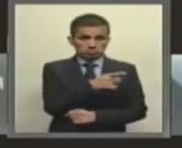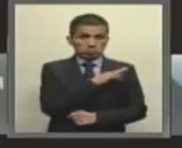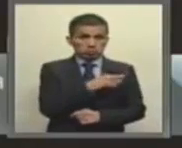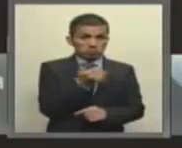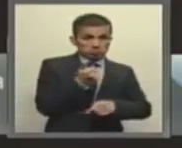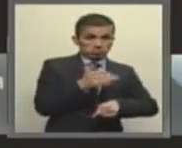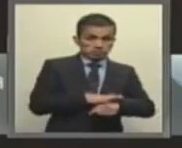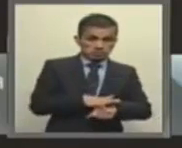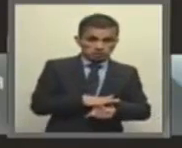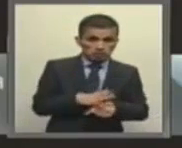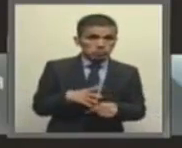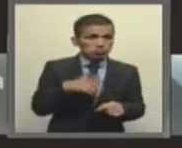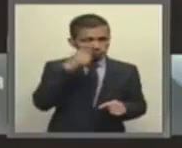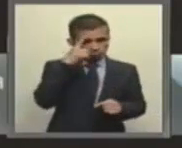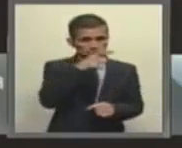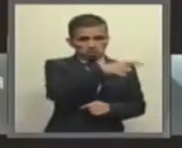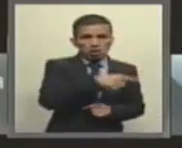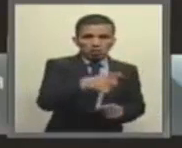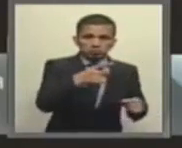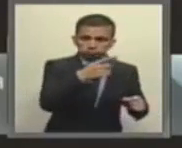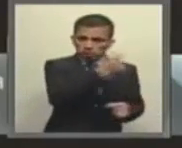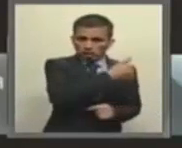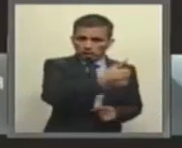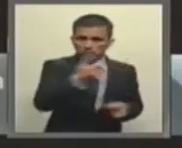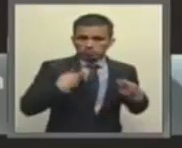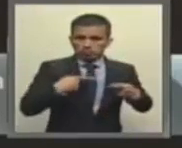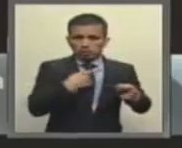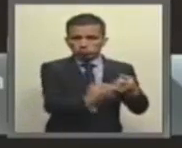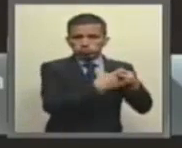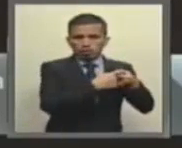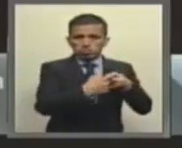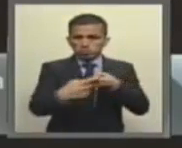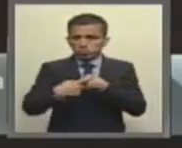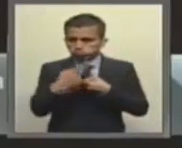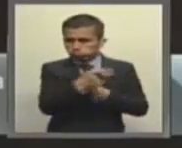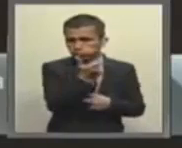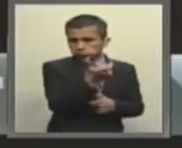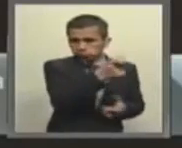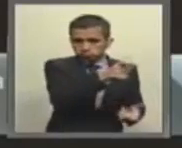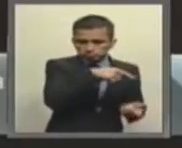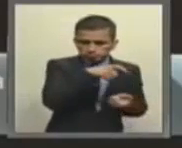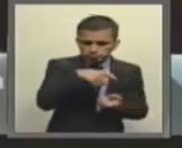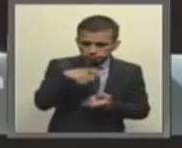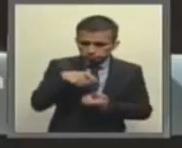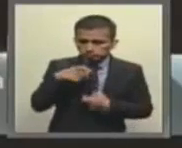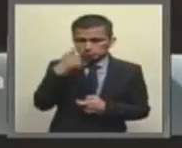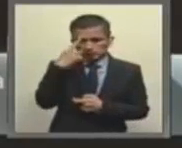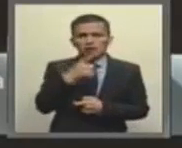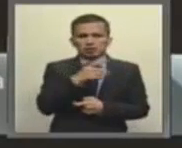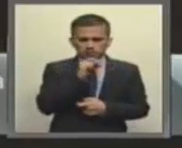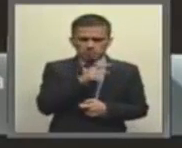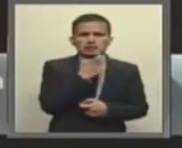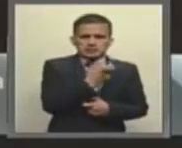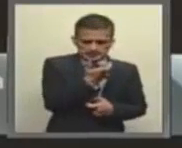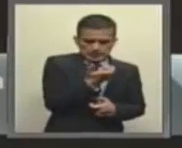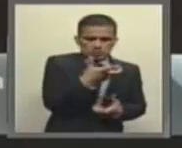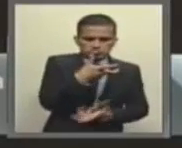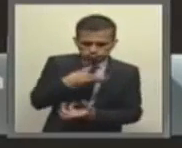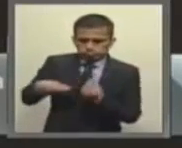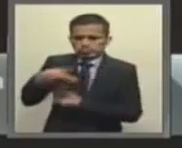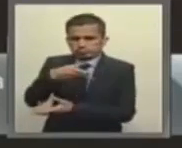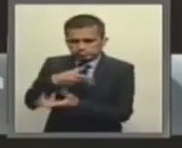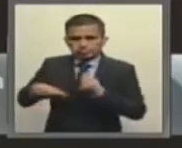cuentas individuales de los trabajadores, así como la inversión de las mismas. Sabemos que el objetivo del